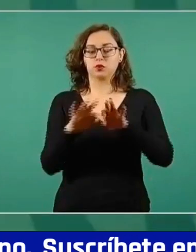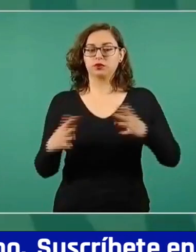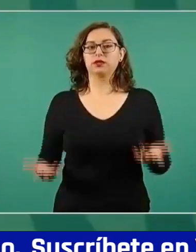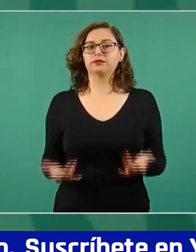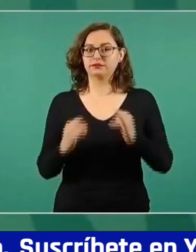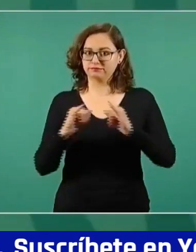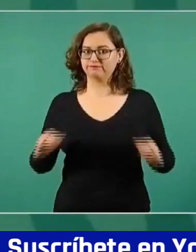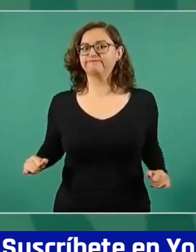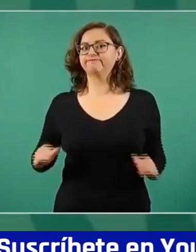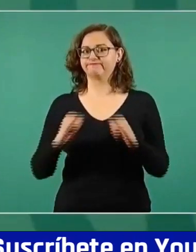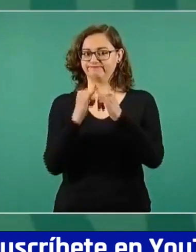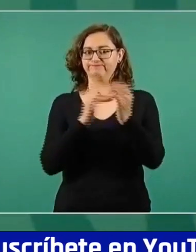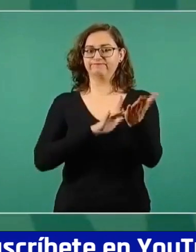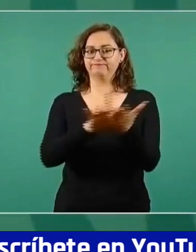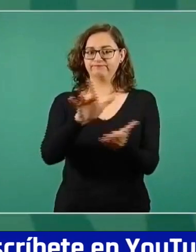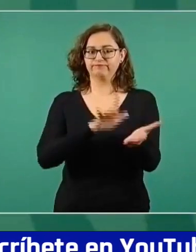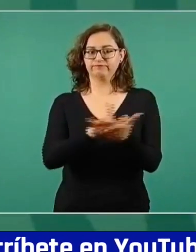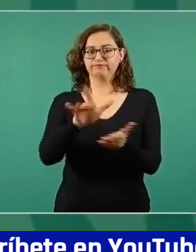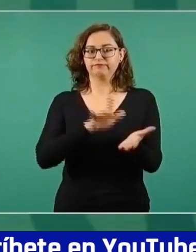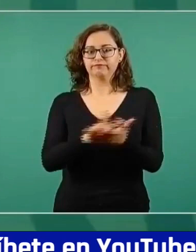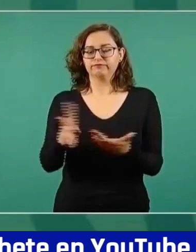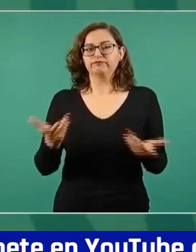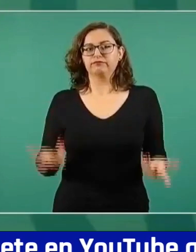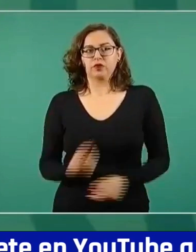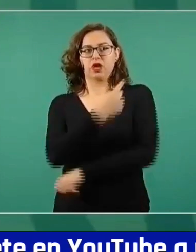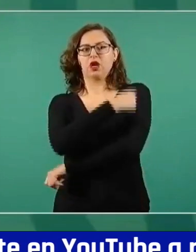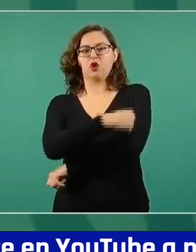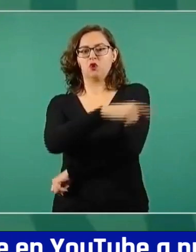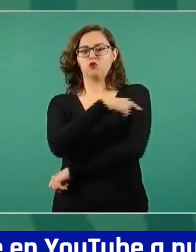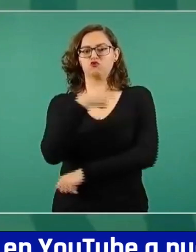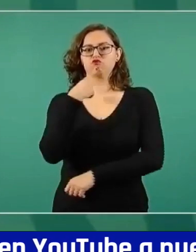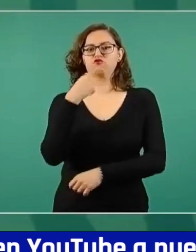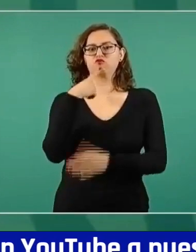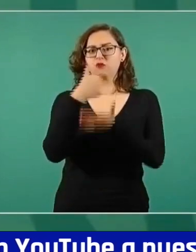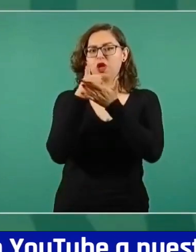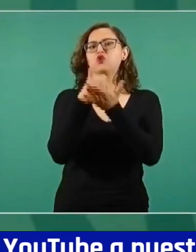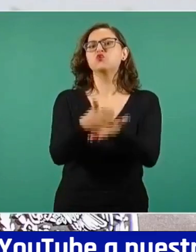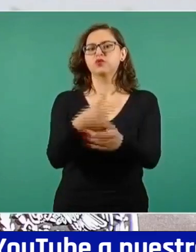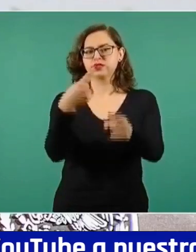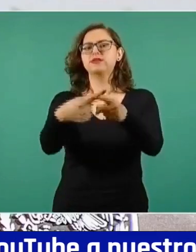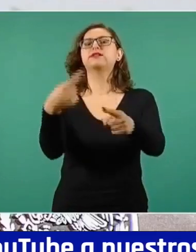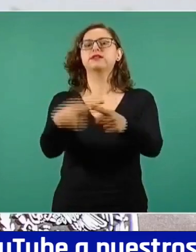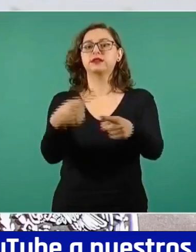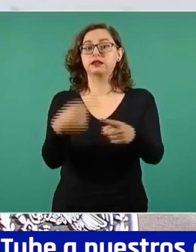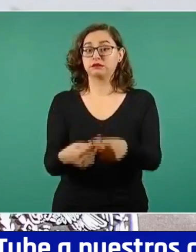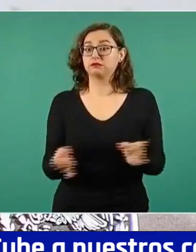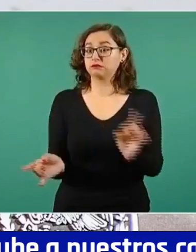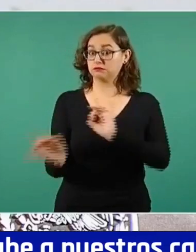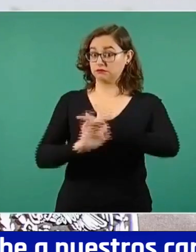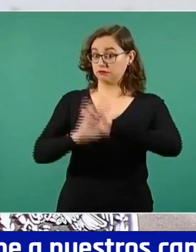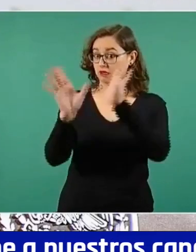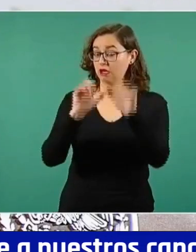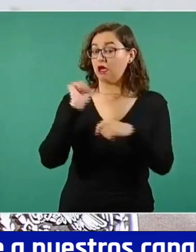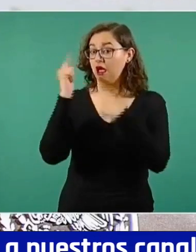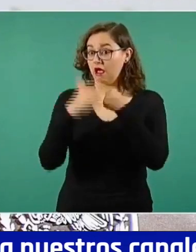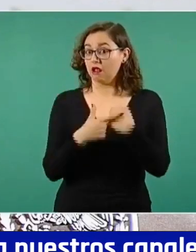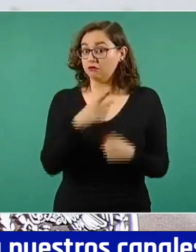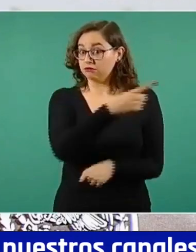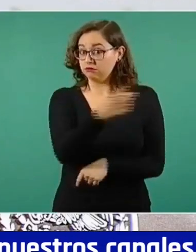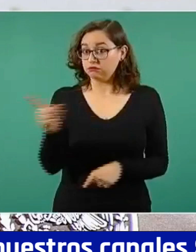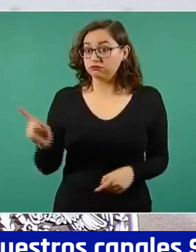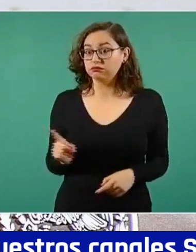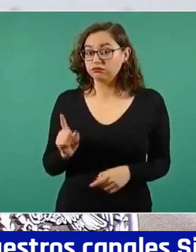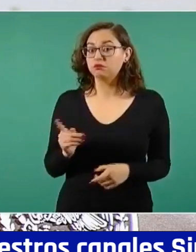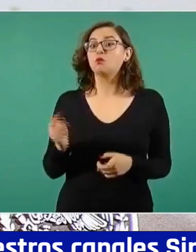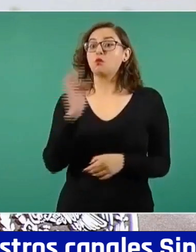Cruz Roja, ¿a quién la ayuda? ¿Quién ayuda a la Cruz Roja? Todos podemos necesitar algún día ese donativo, podrá hacer la